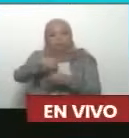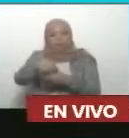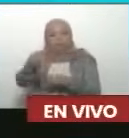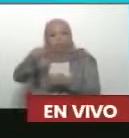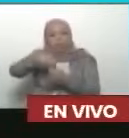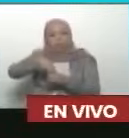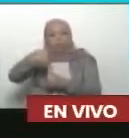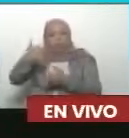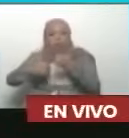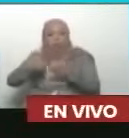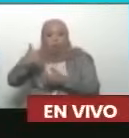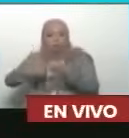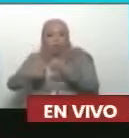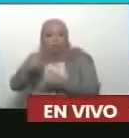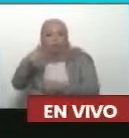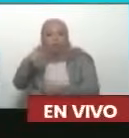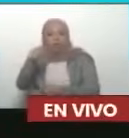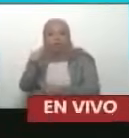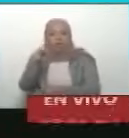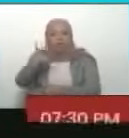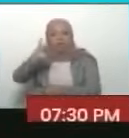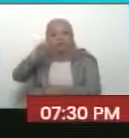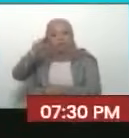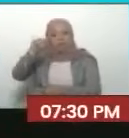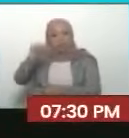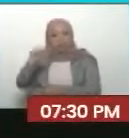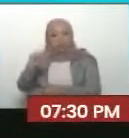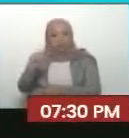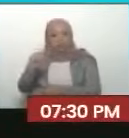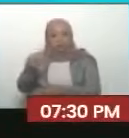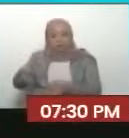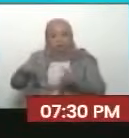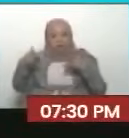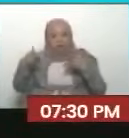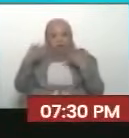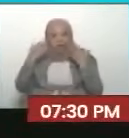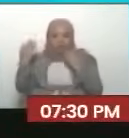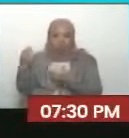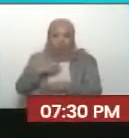internas, Karina tal, y gana Karina